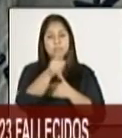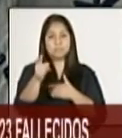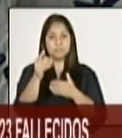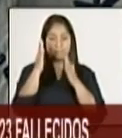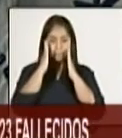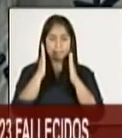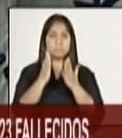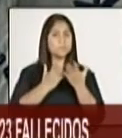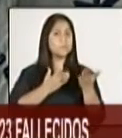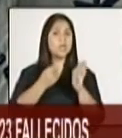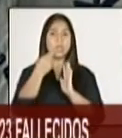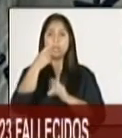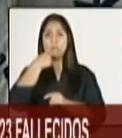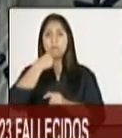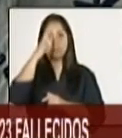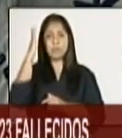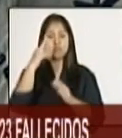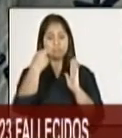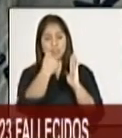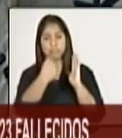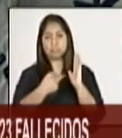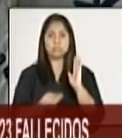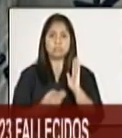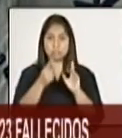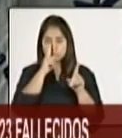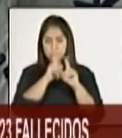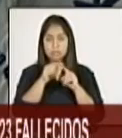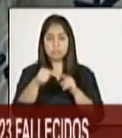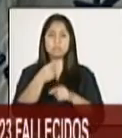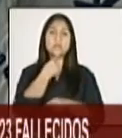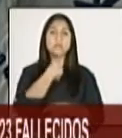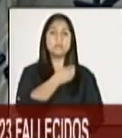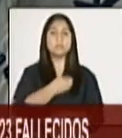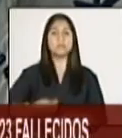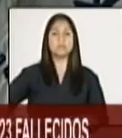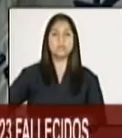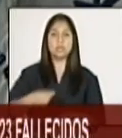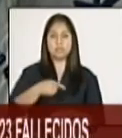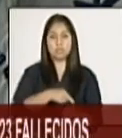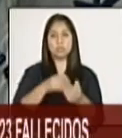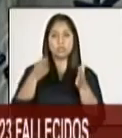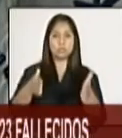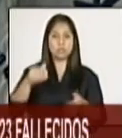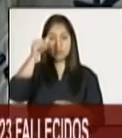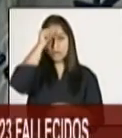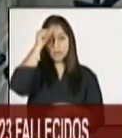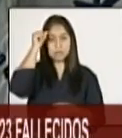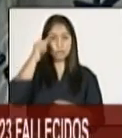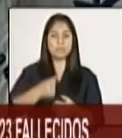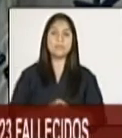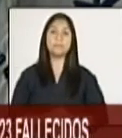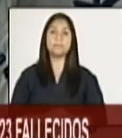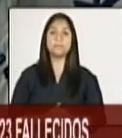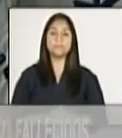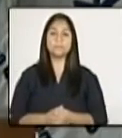cumplir todas las disposiciones del señor presidente de la República, el doctor Alejandro